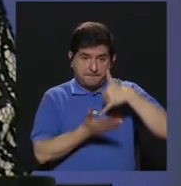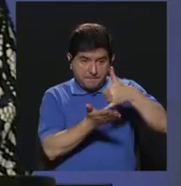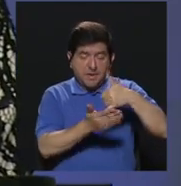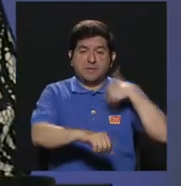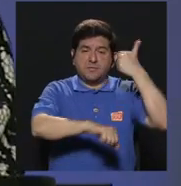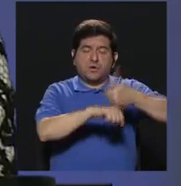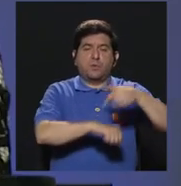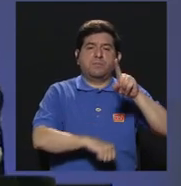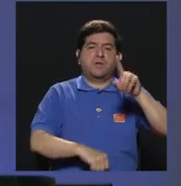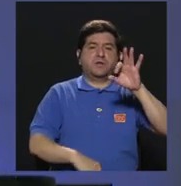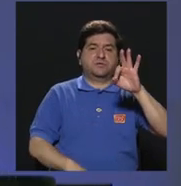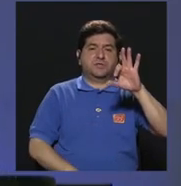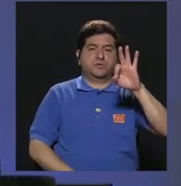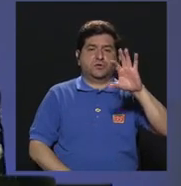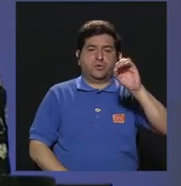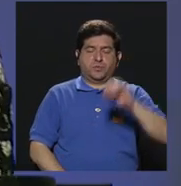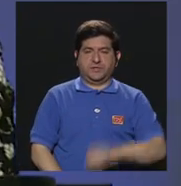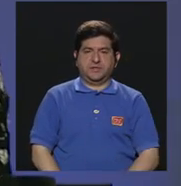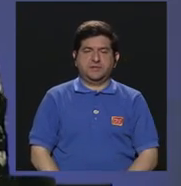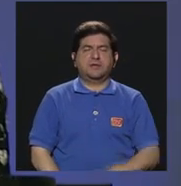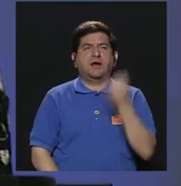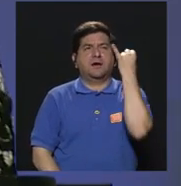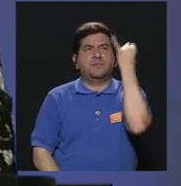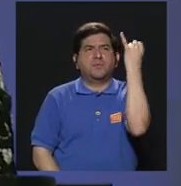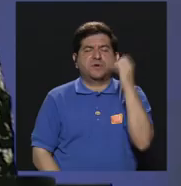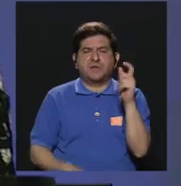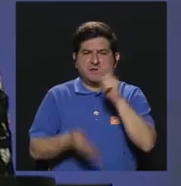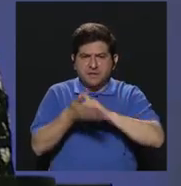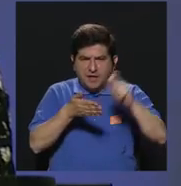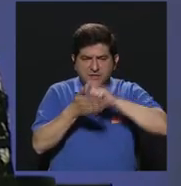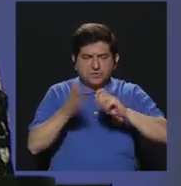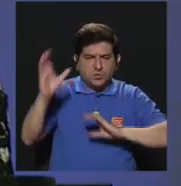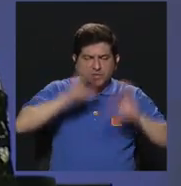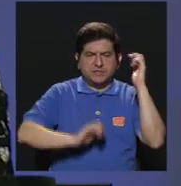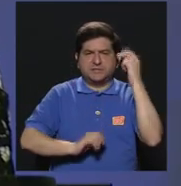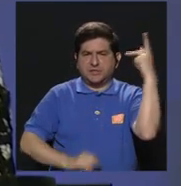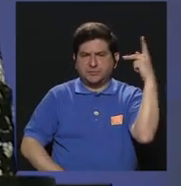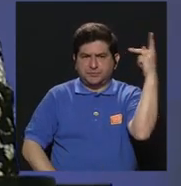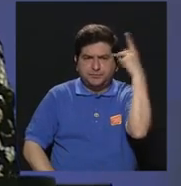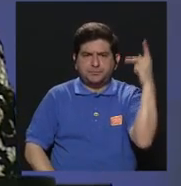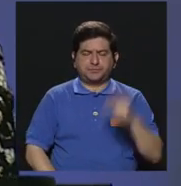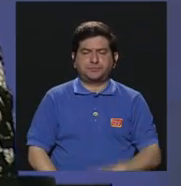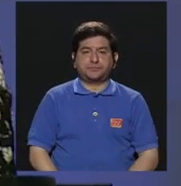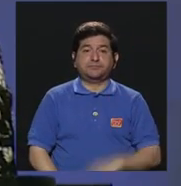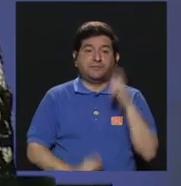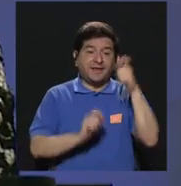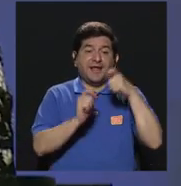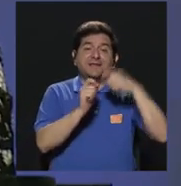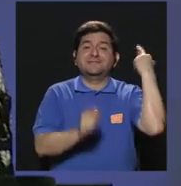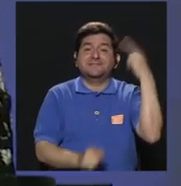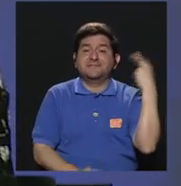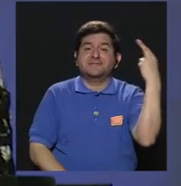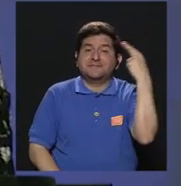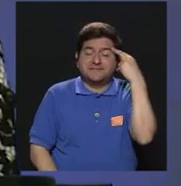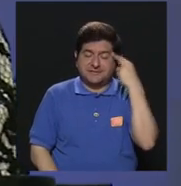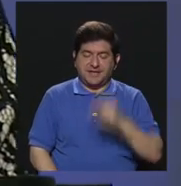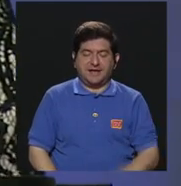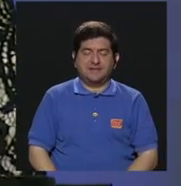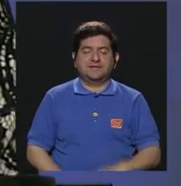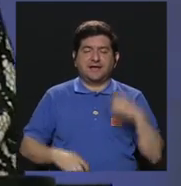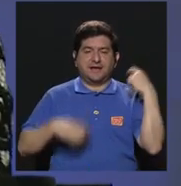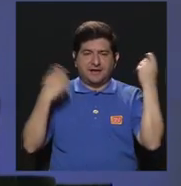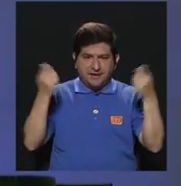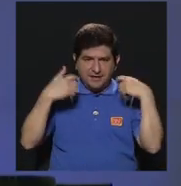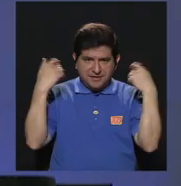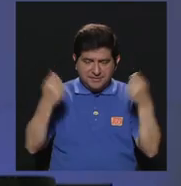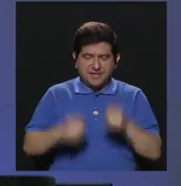fue creado en 1990 por iniciativa de la Escuela de Ciencias Políticas, precisamente en el marco de la